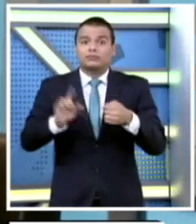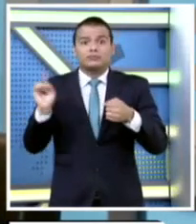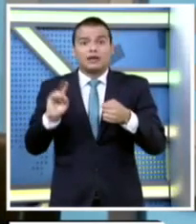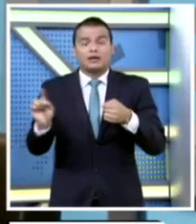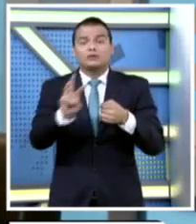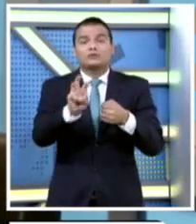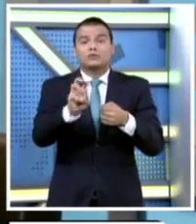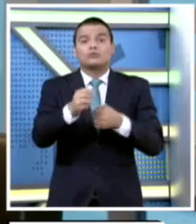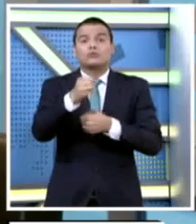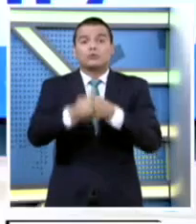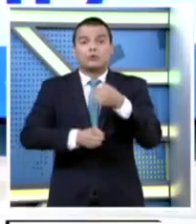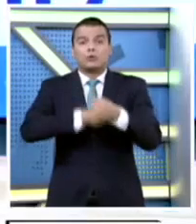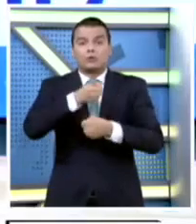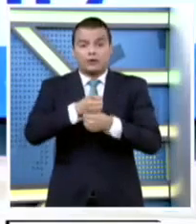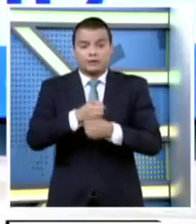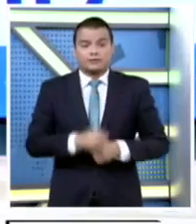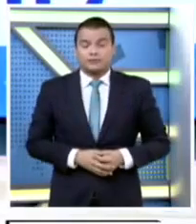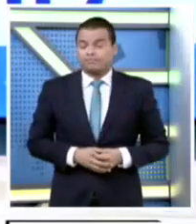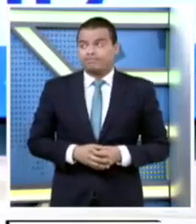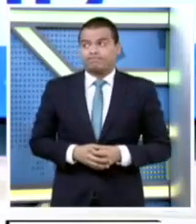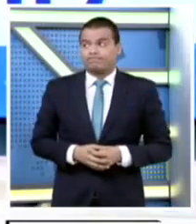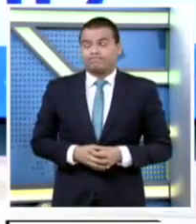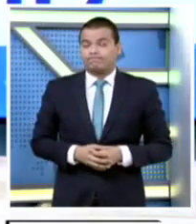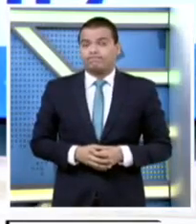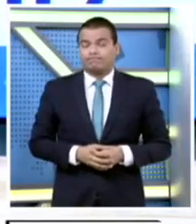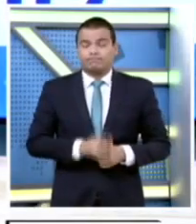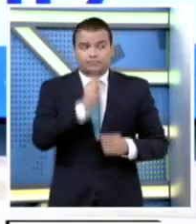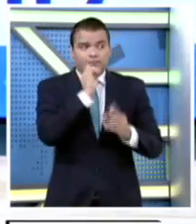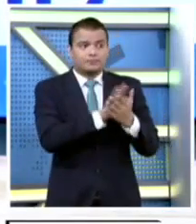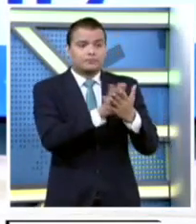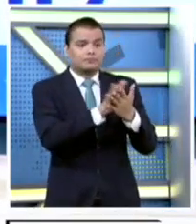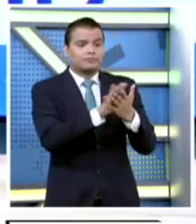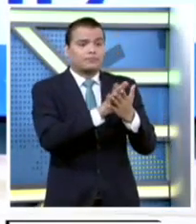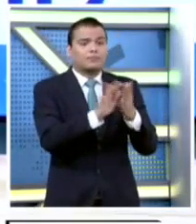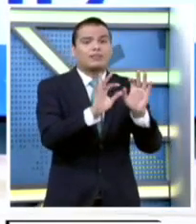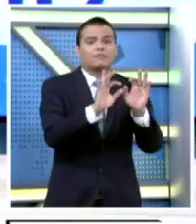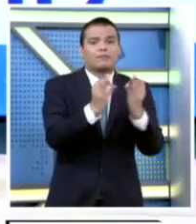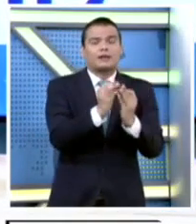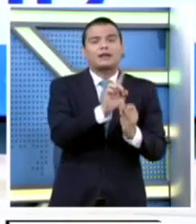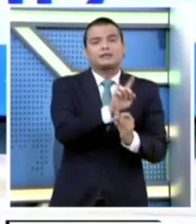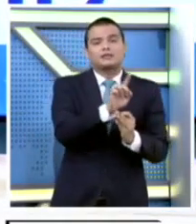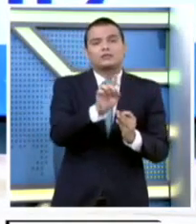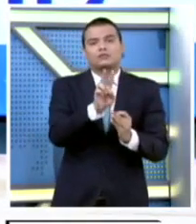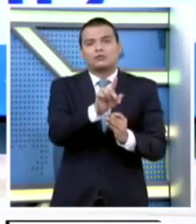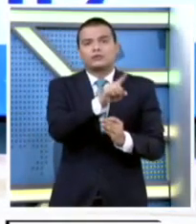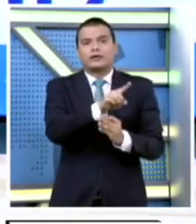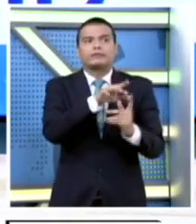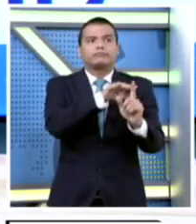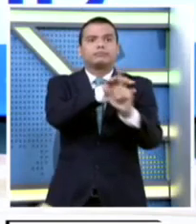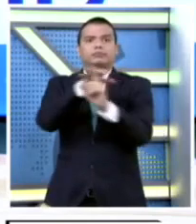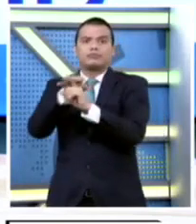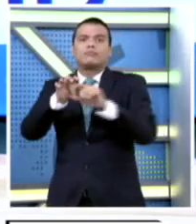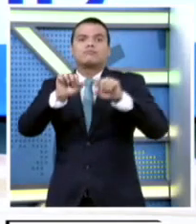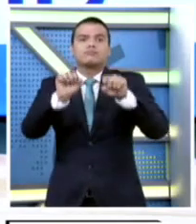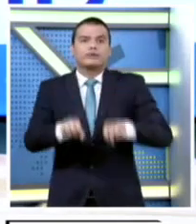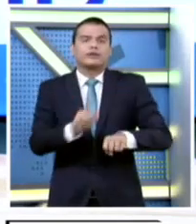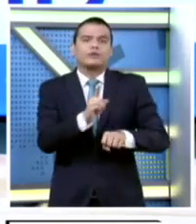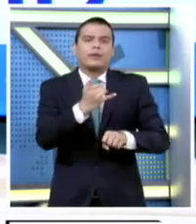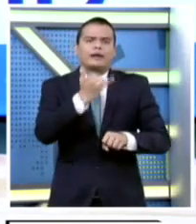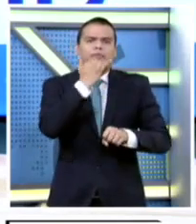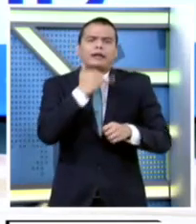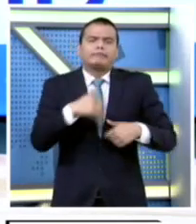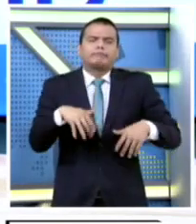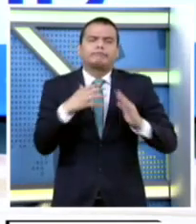aislamiento preventivo obligatorio. Increíble, Ángela. Cerca de 112 familias hoy están en riesgo tras la imprudencia cometida por este hombre, por